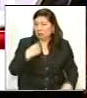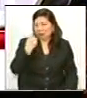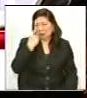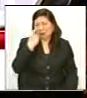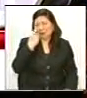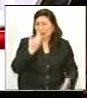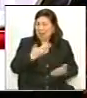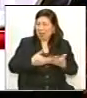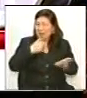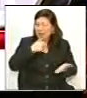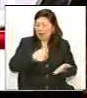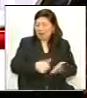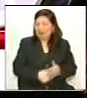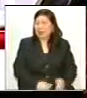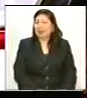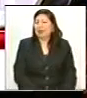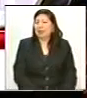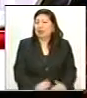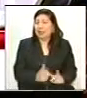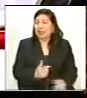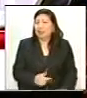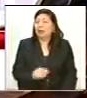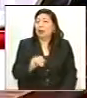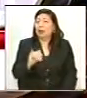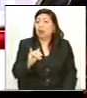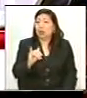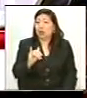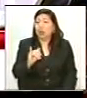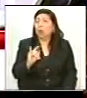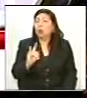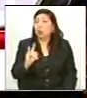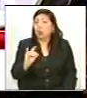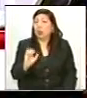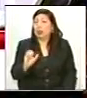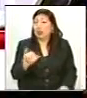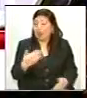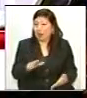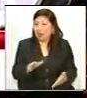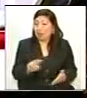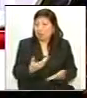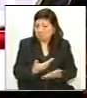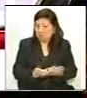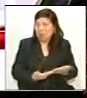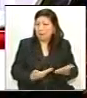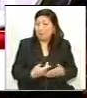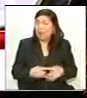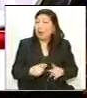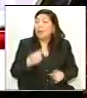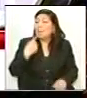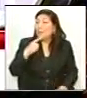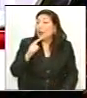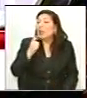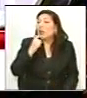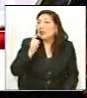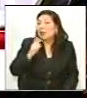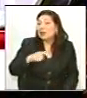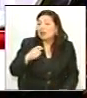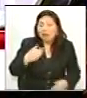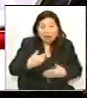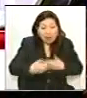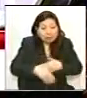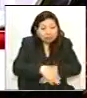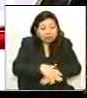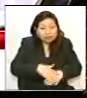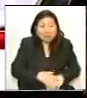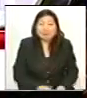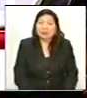de las cartas que ha enviado, por ejemplo, el congresista Yuyes. Y está claro, ya está documentado. Pero necesitamos seguir el debido